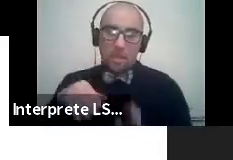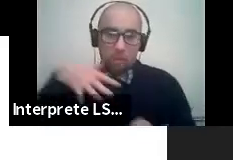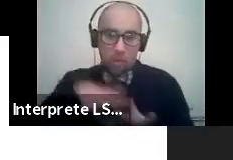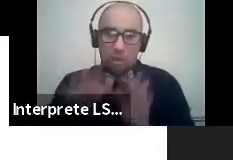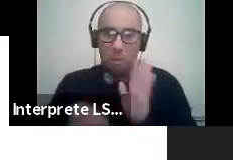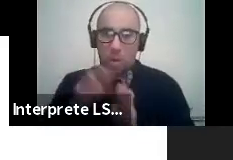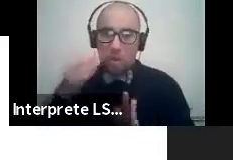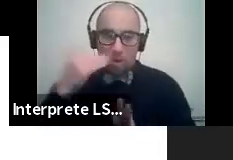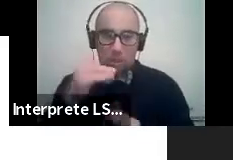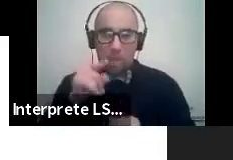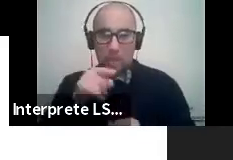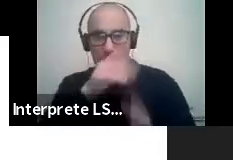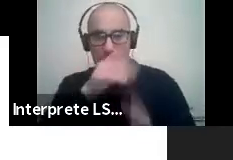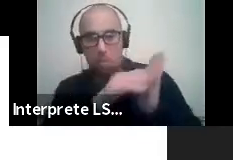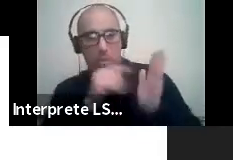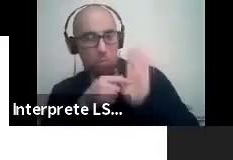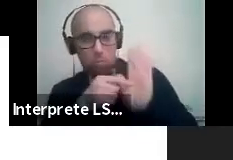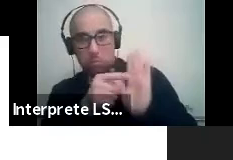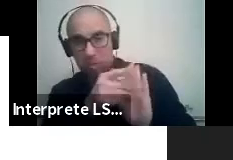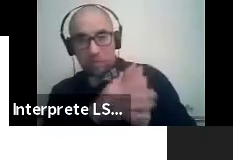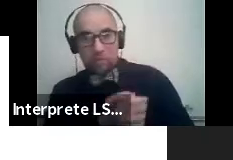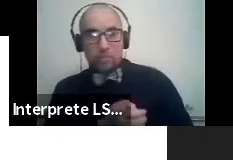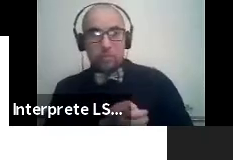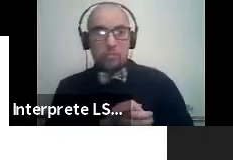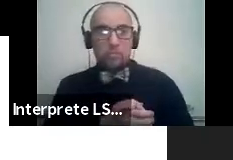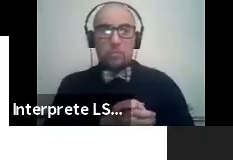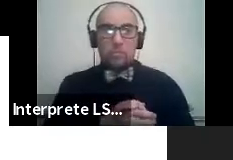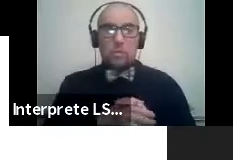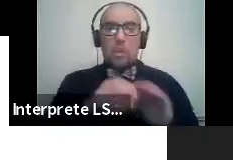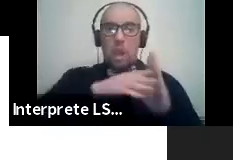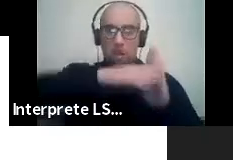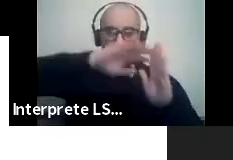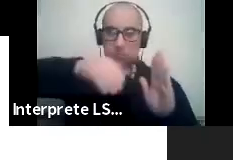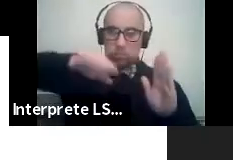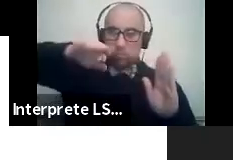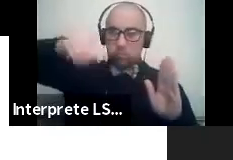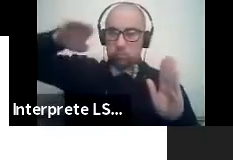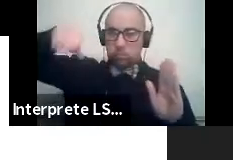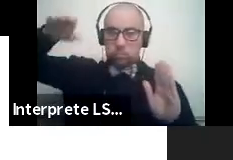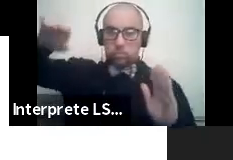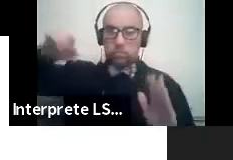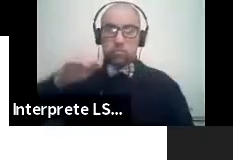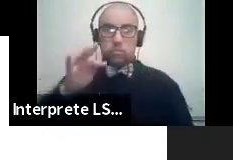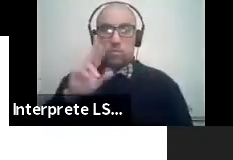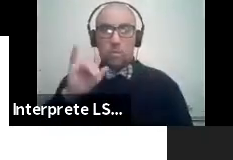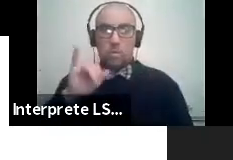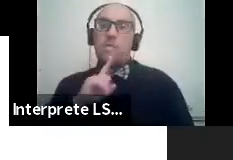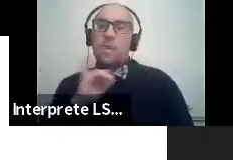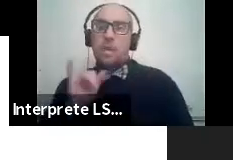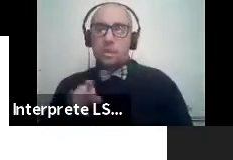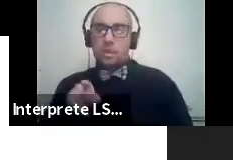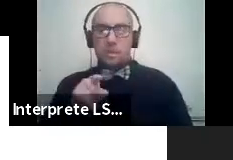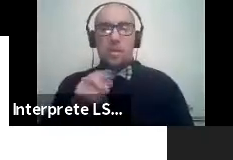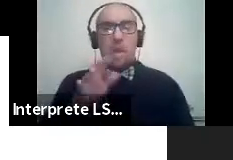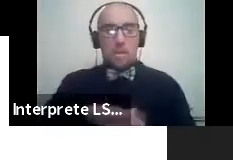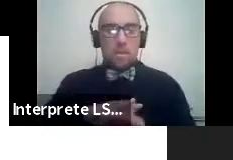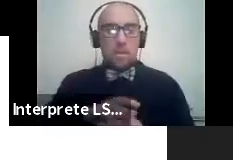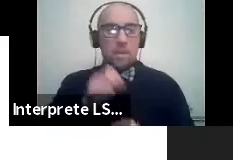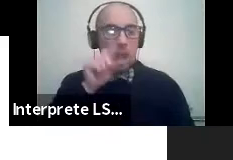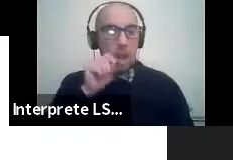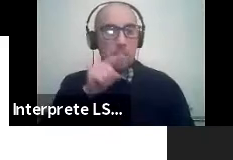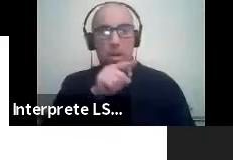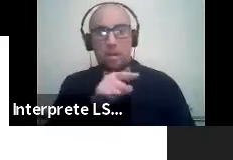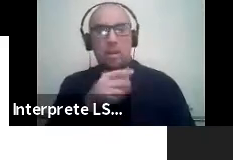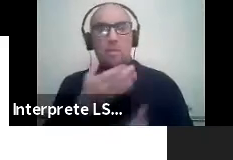este momento, que es este modelo de olas superpuestas que plantea Anna Marie Fritz, una doctora alemana. Y básicamente este modelo